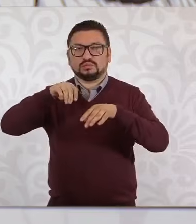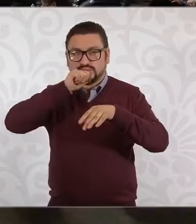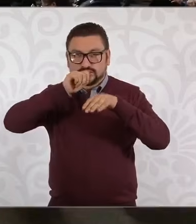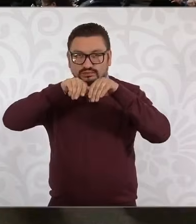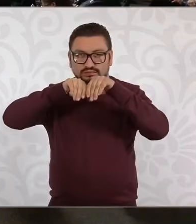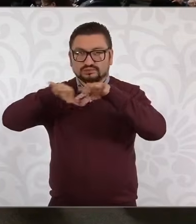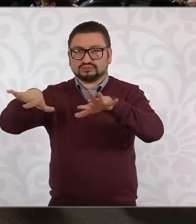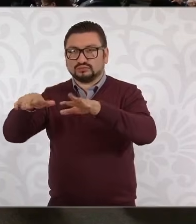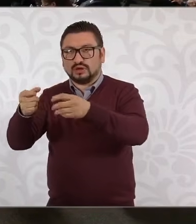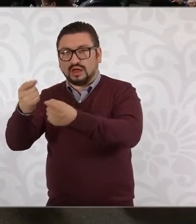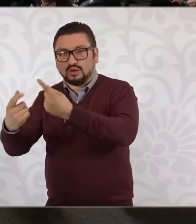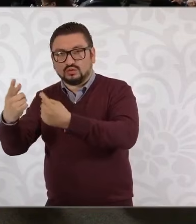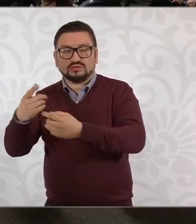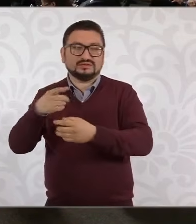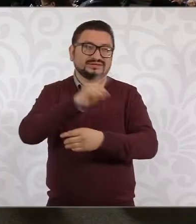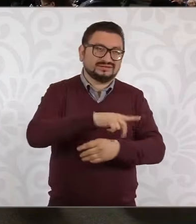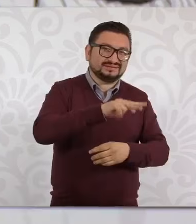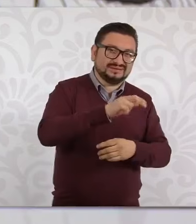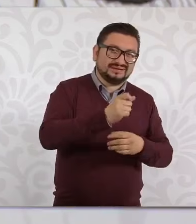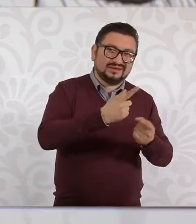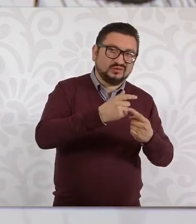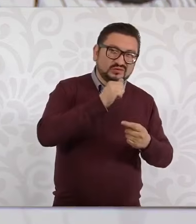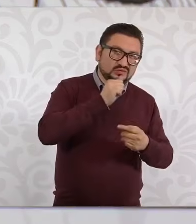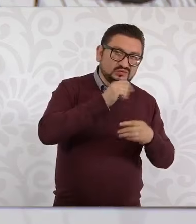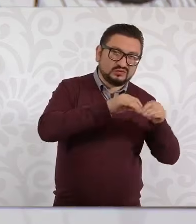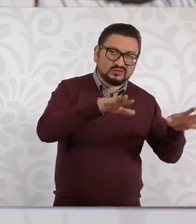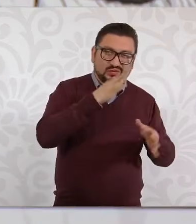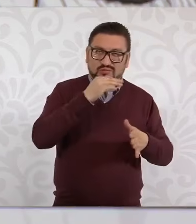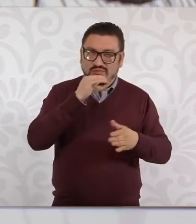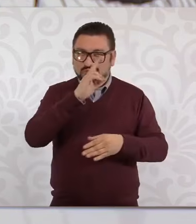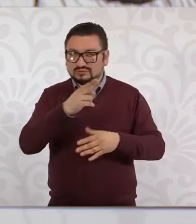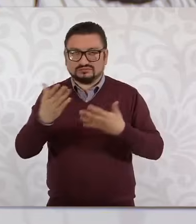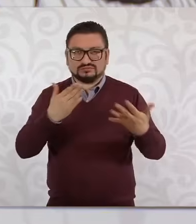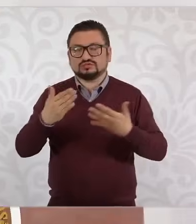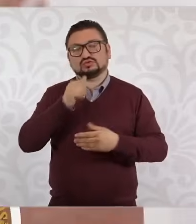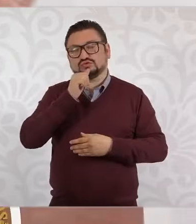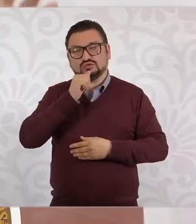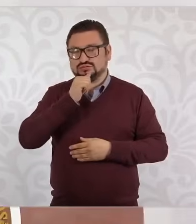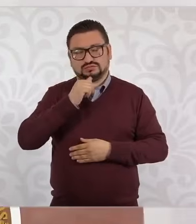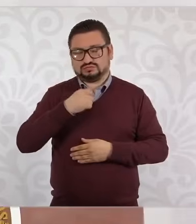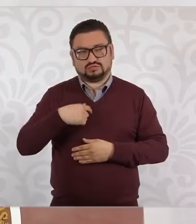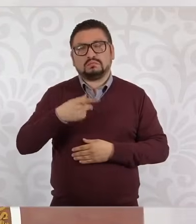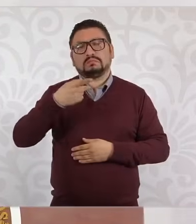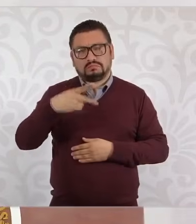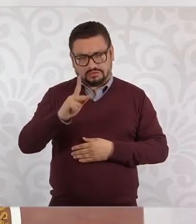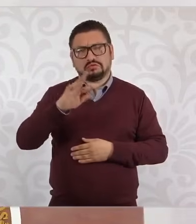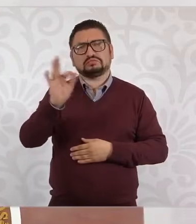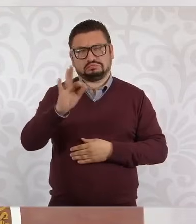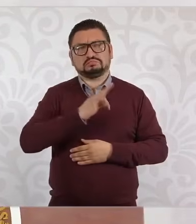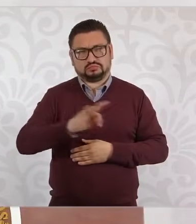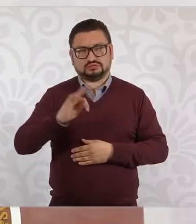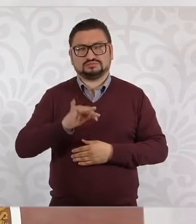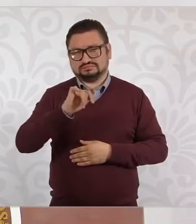ciertas cosas y en los medios tradicionales no, también nos han planteado. No lo tenemos contemplado, pero puede ser una